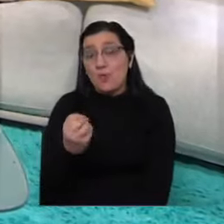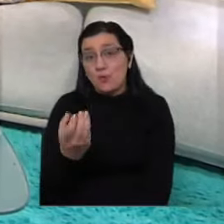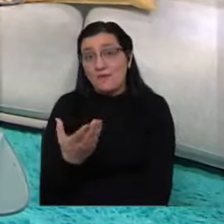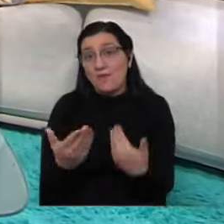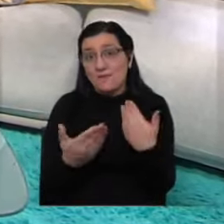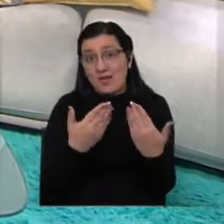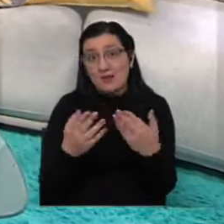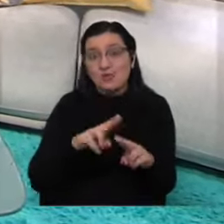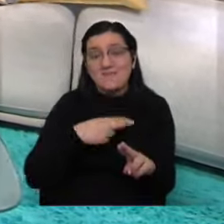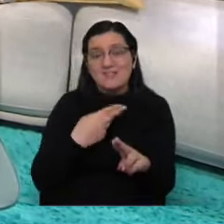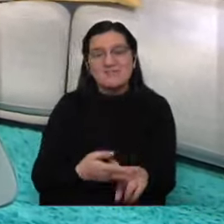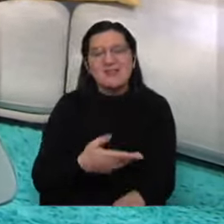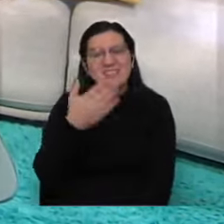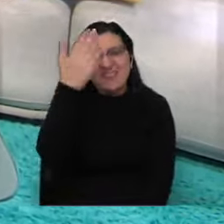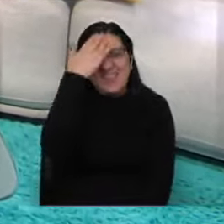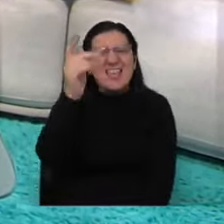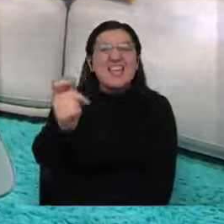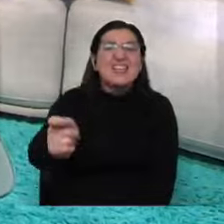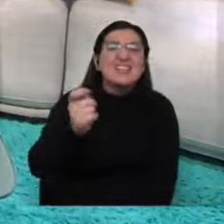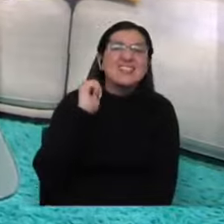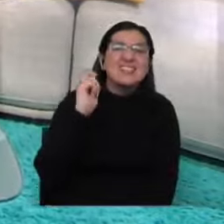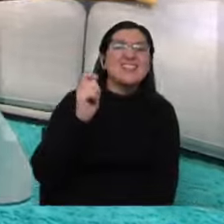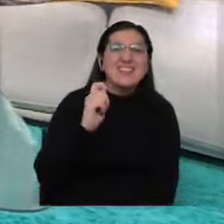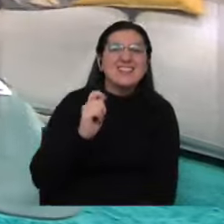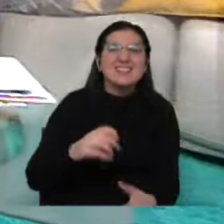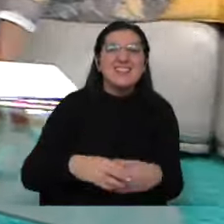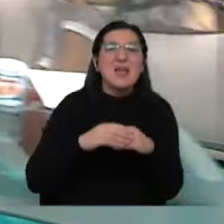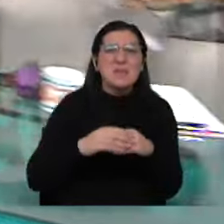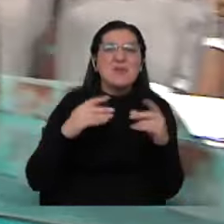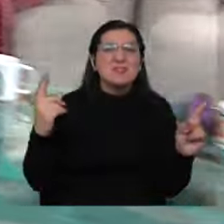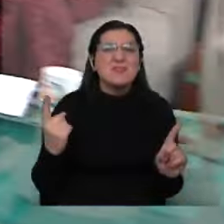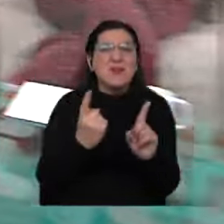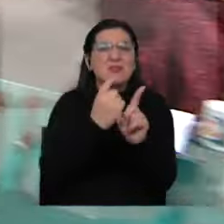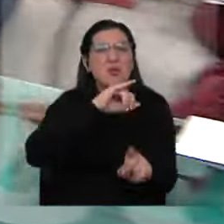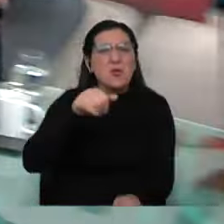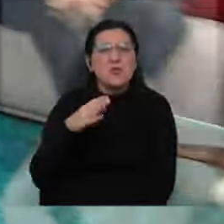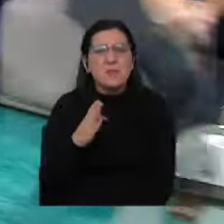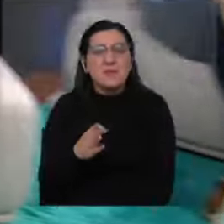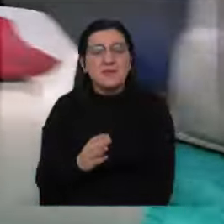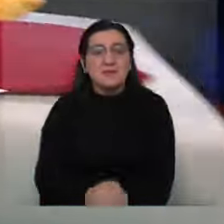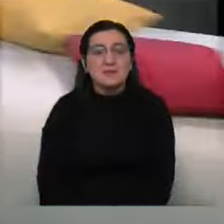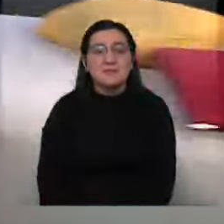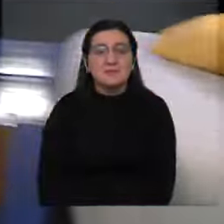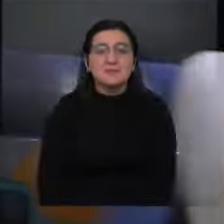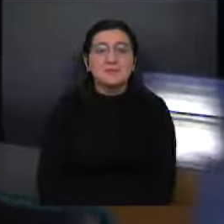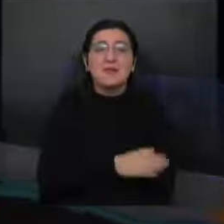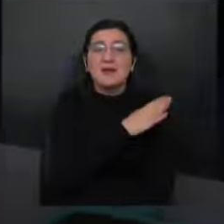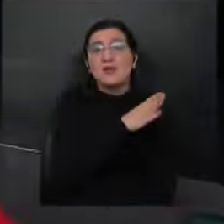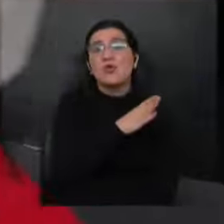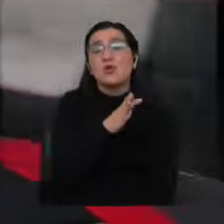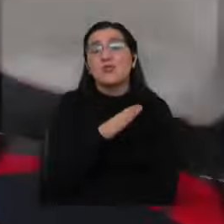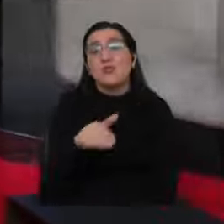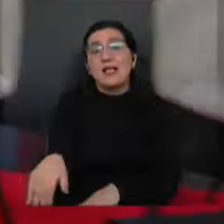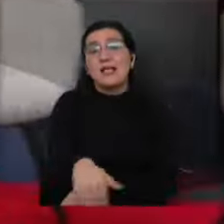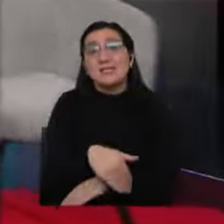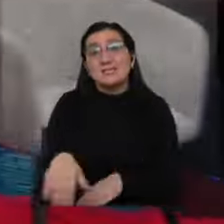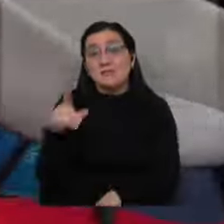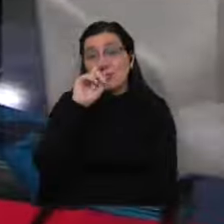a él tengo intriga de saber quién está Quién es el amigo con que se va a encontrar señoras y señores JP anda recorriendo las calles de